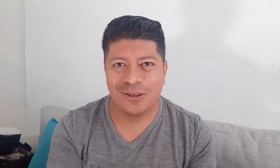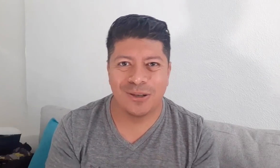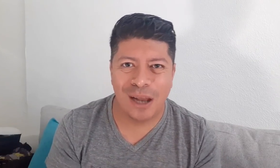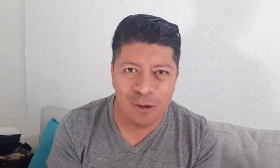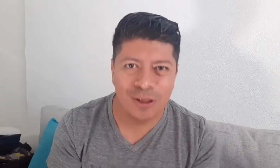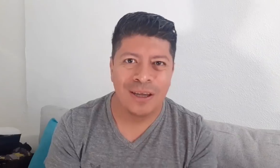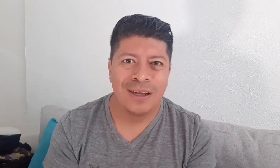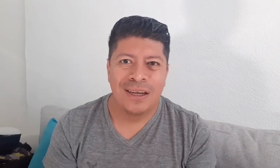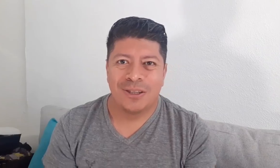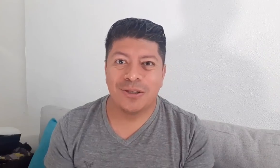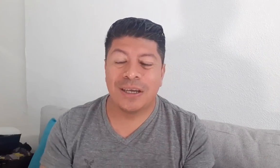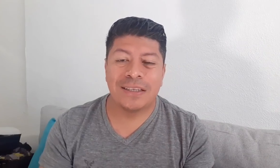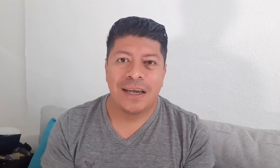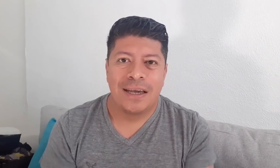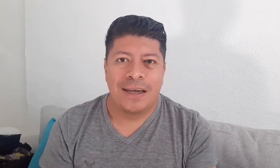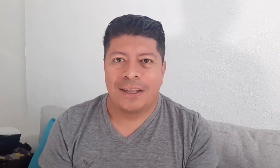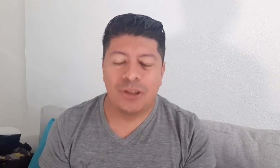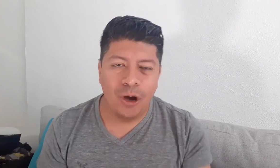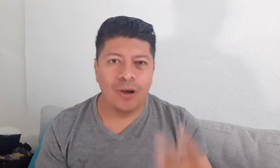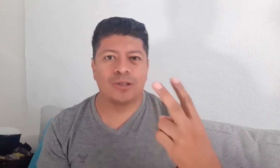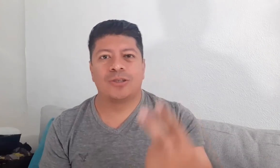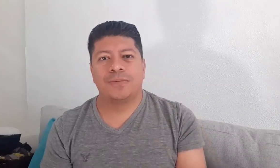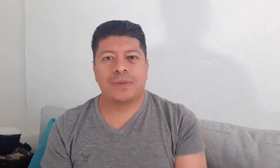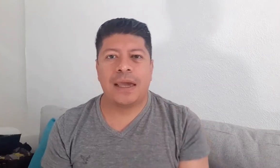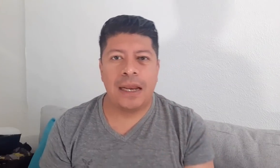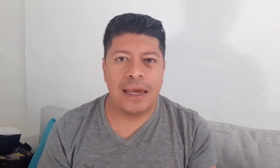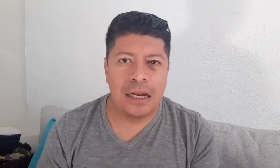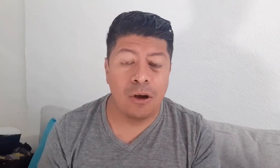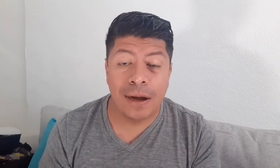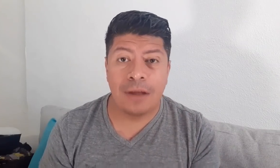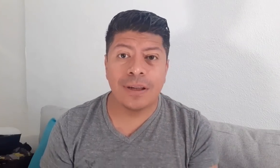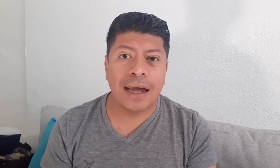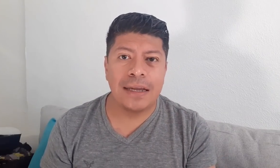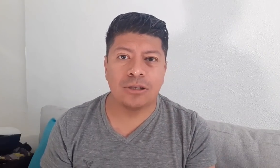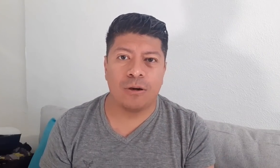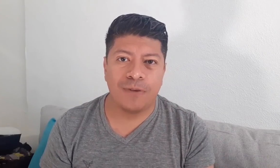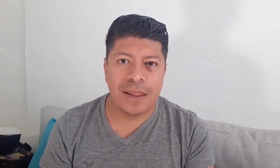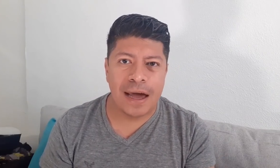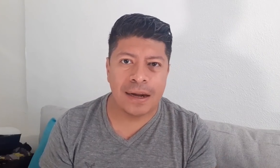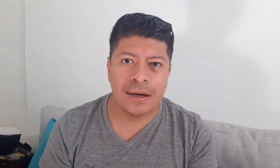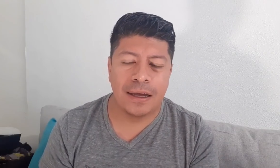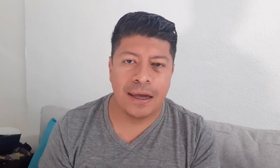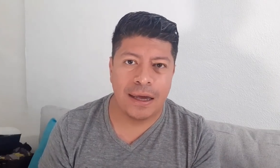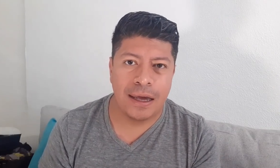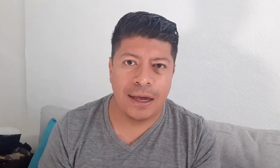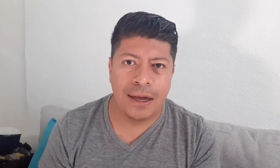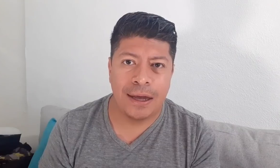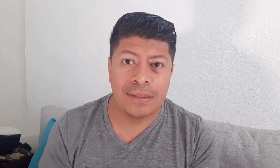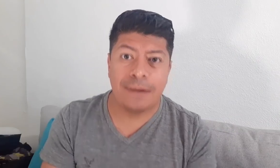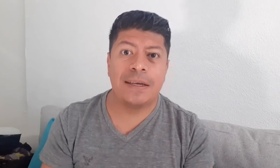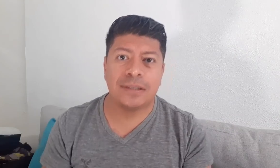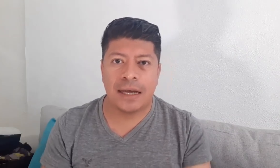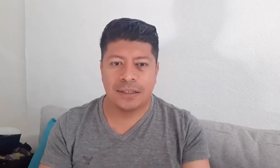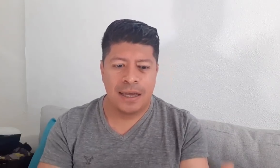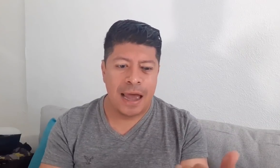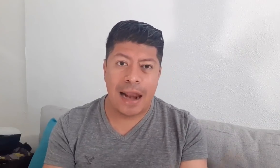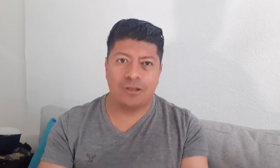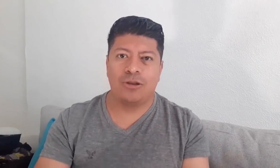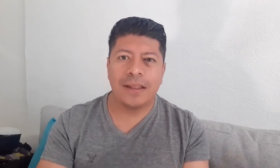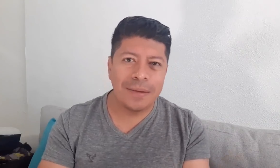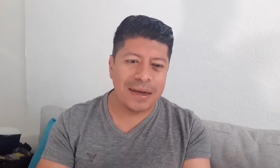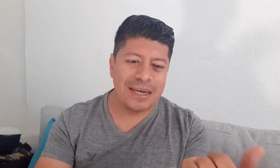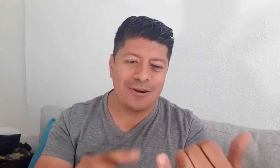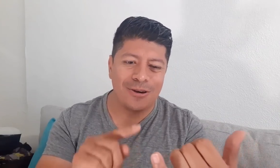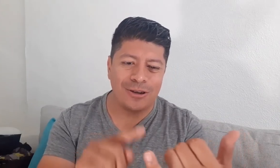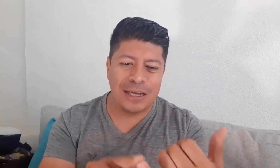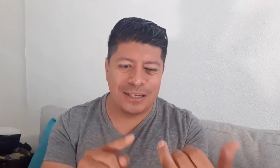con el sector salud. Entonces, dos, el gobernador de Jalisco fue a dar entrevistas a la